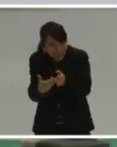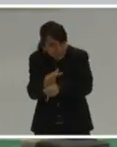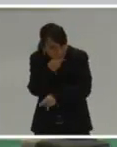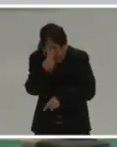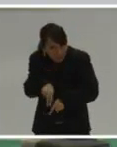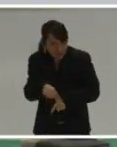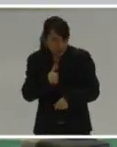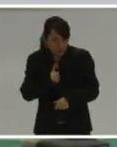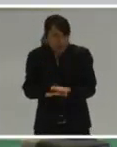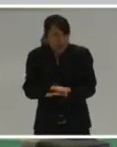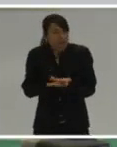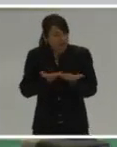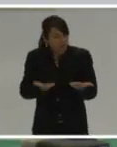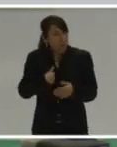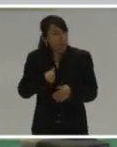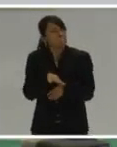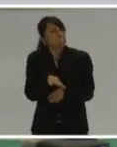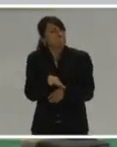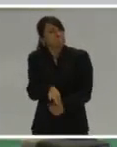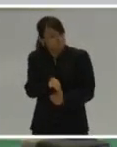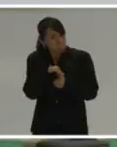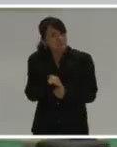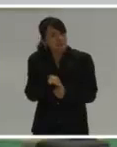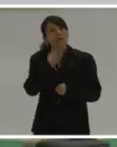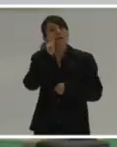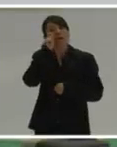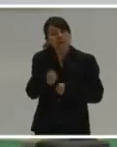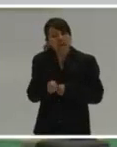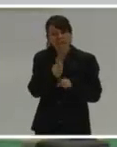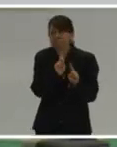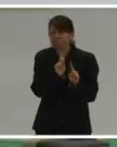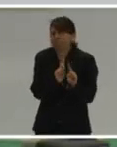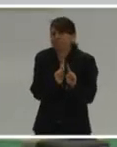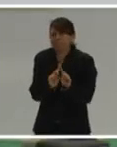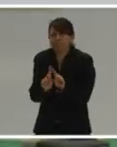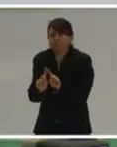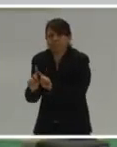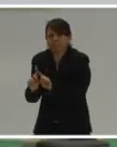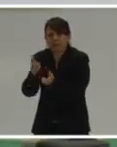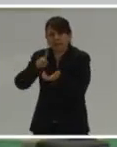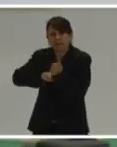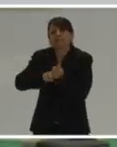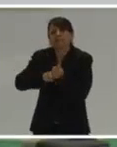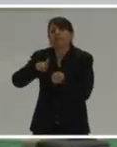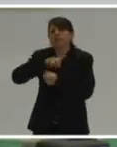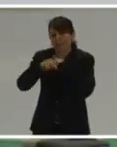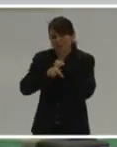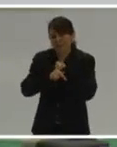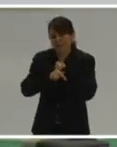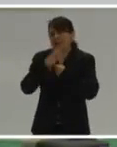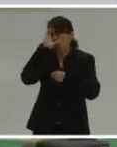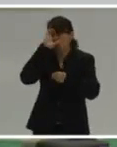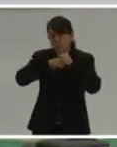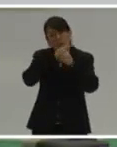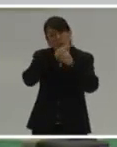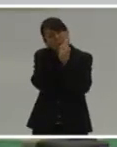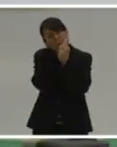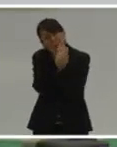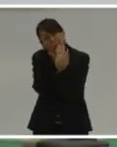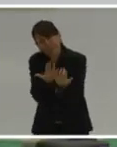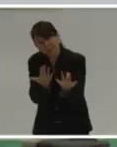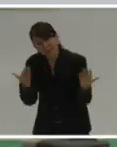práctica, de cómo es que la plurinacionalidad, la interculturalidad, la